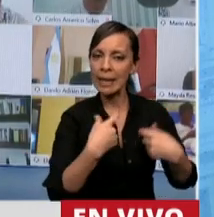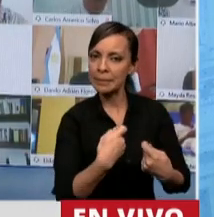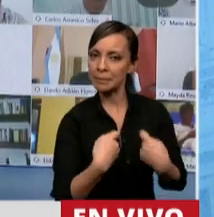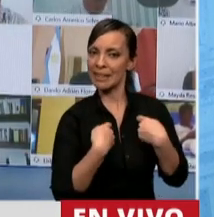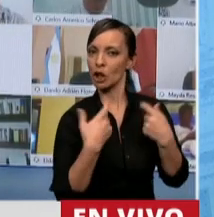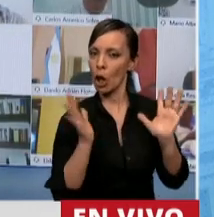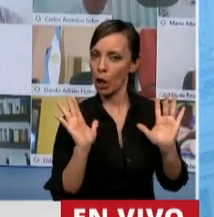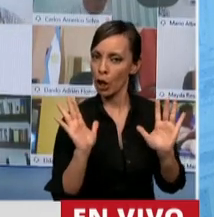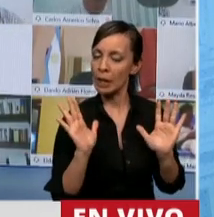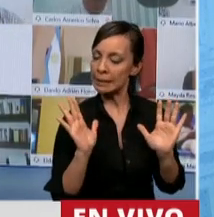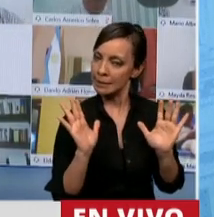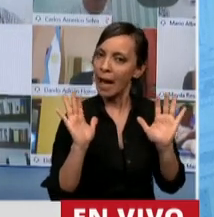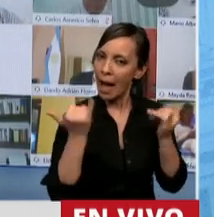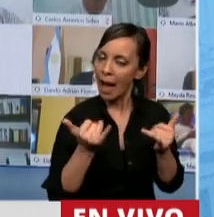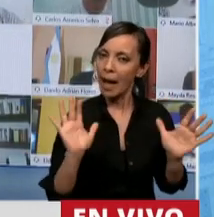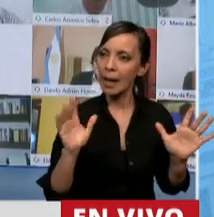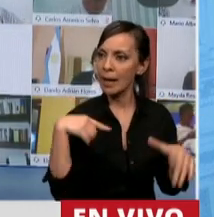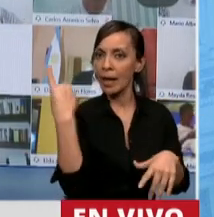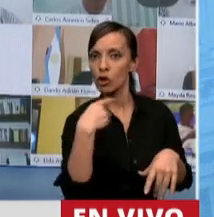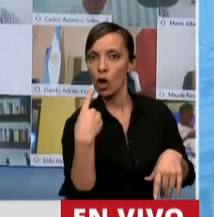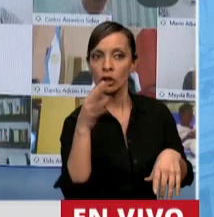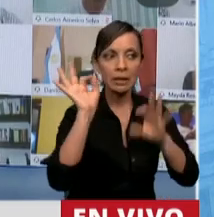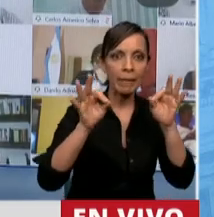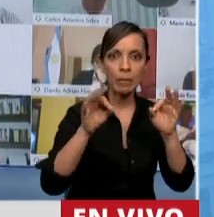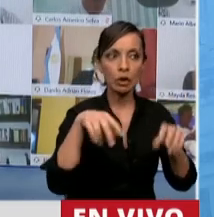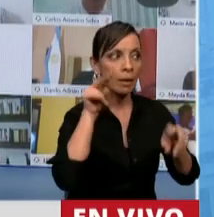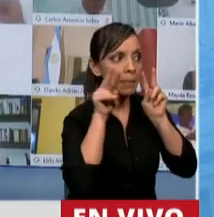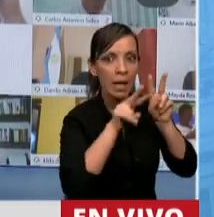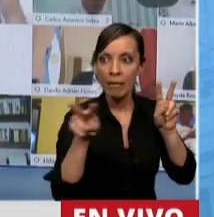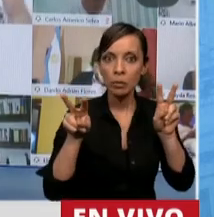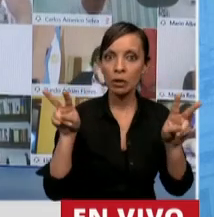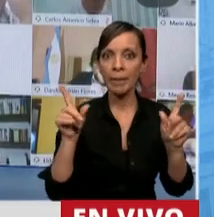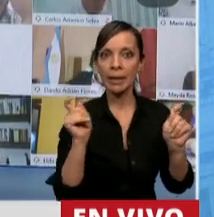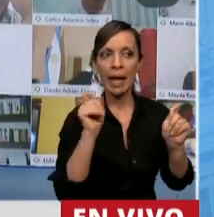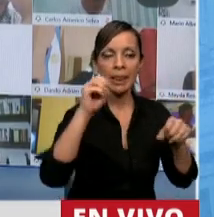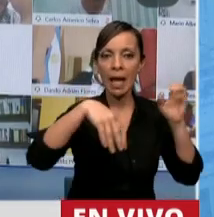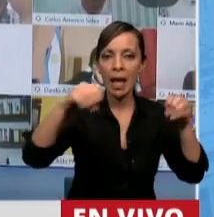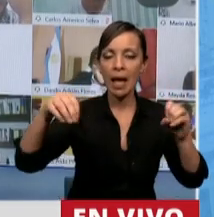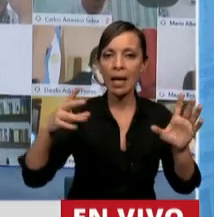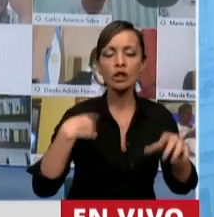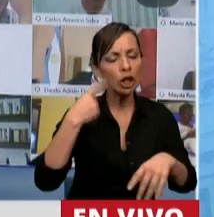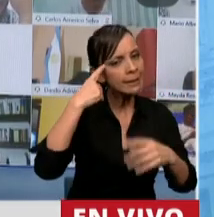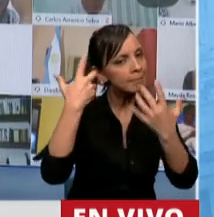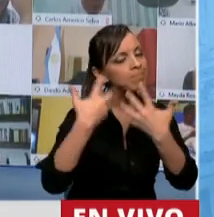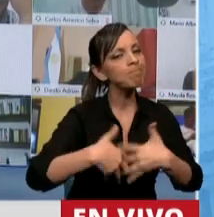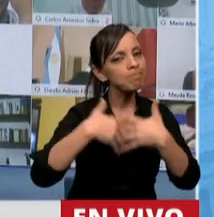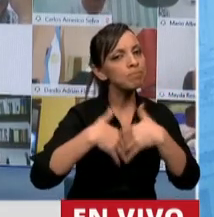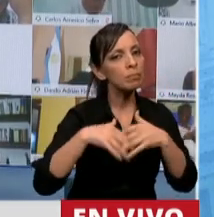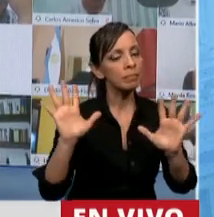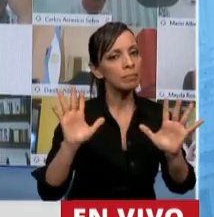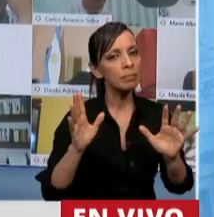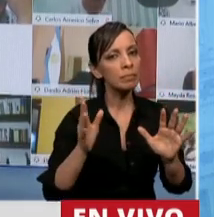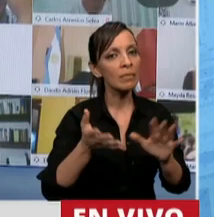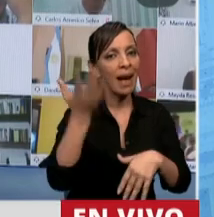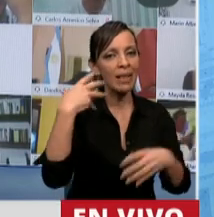nos interpelaba. Y acá estábamos todos y todos mirábamos que no falte ninguno. Yo pensé mucho cuando hacia